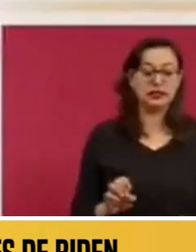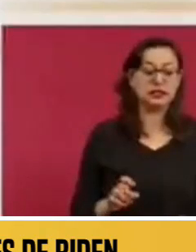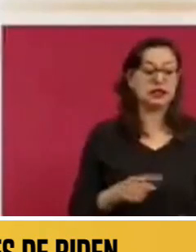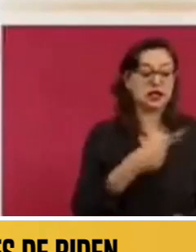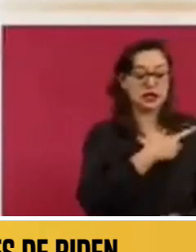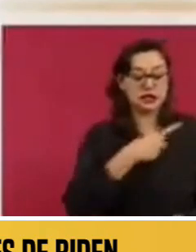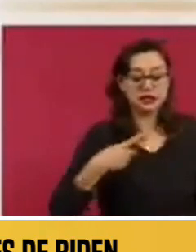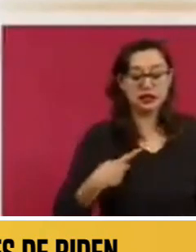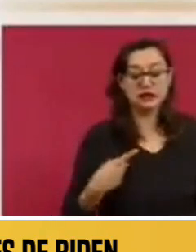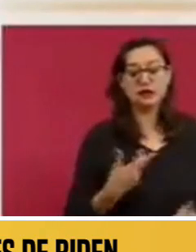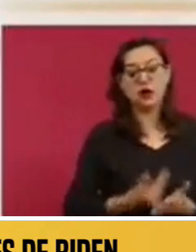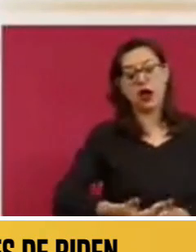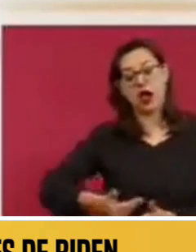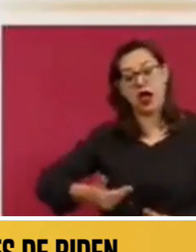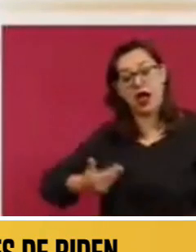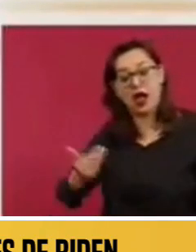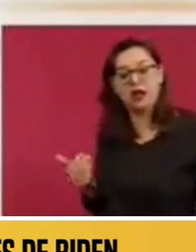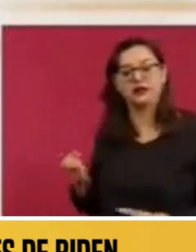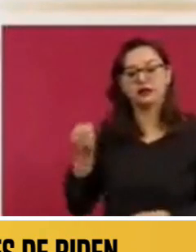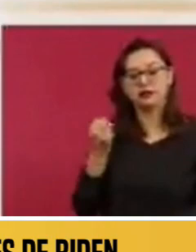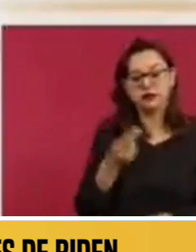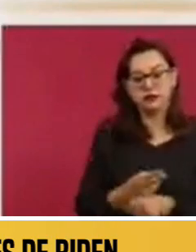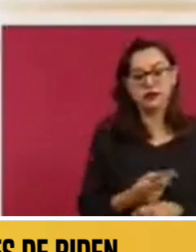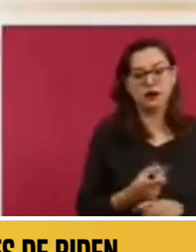Debieron promover la consulta.